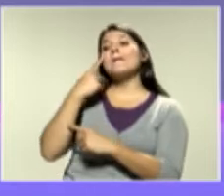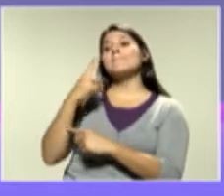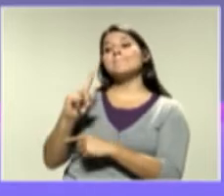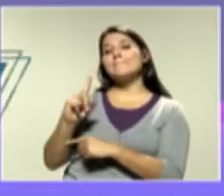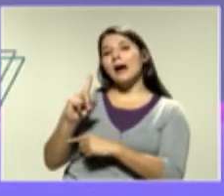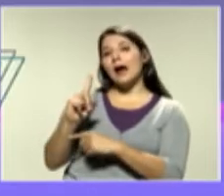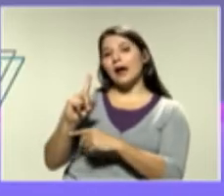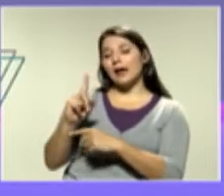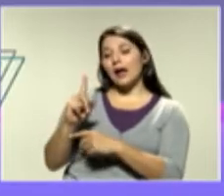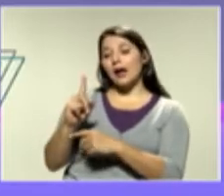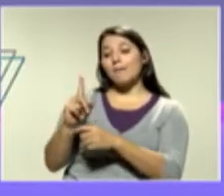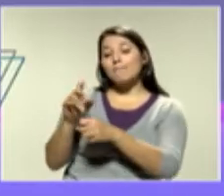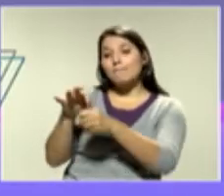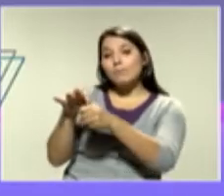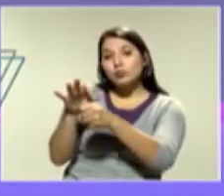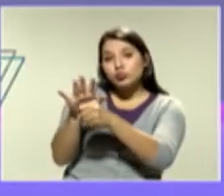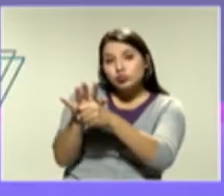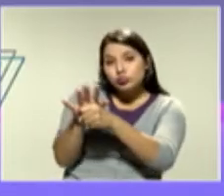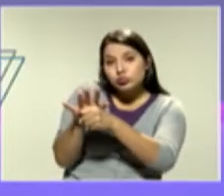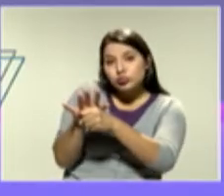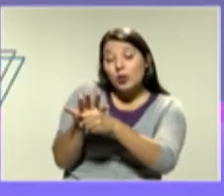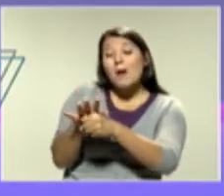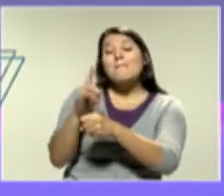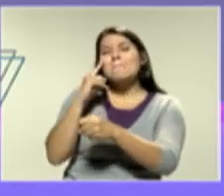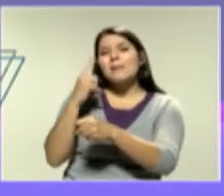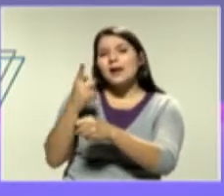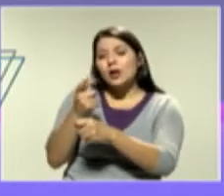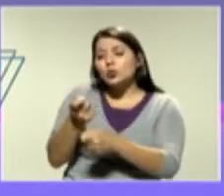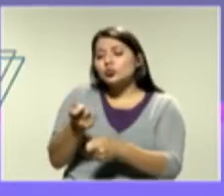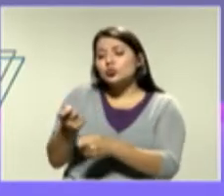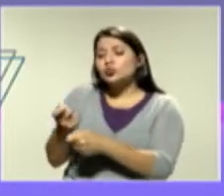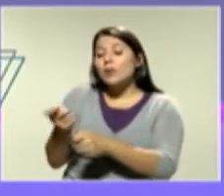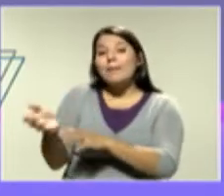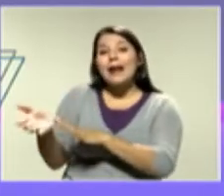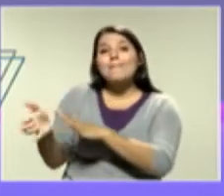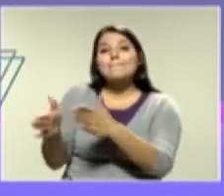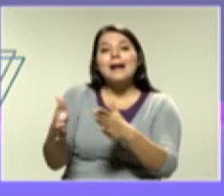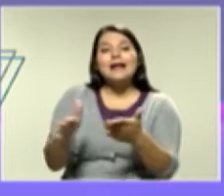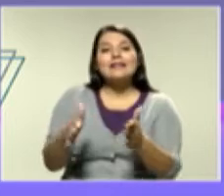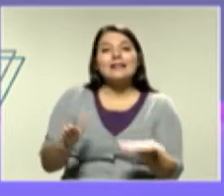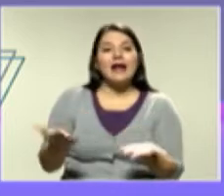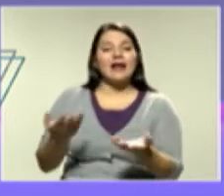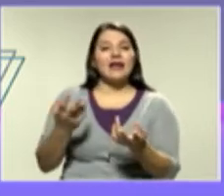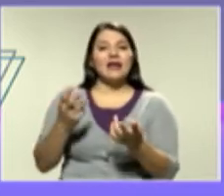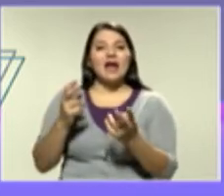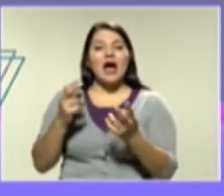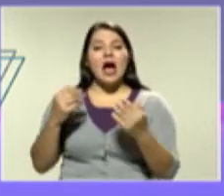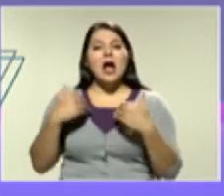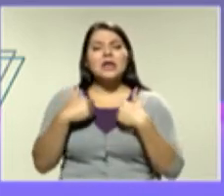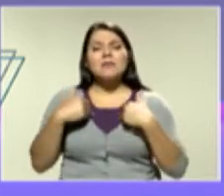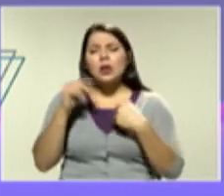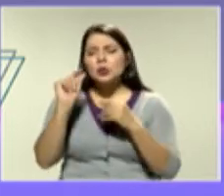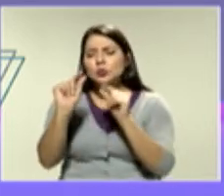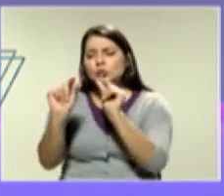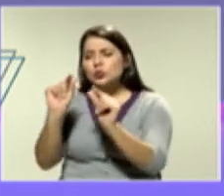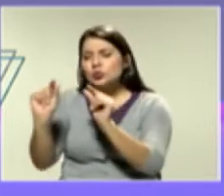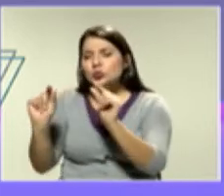que significa que están hechos para matar ya sea insectos o hongos, plantas u otro tipo de